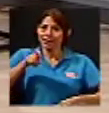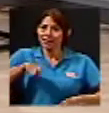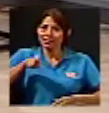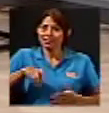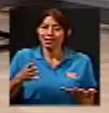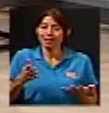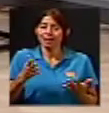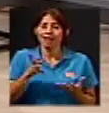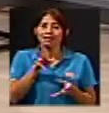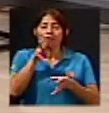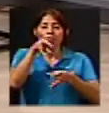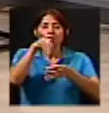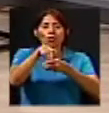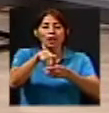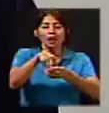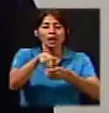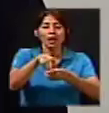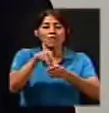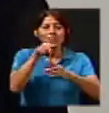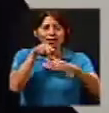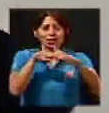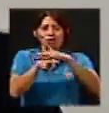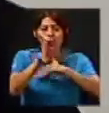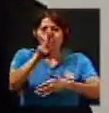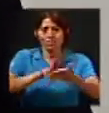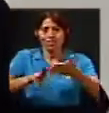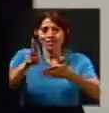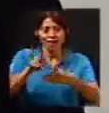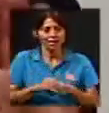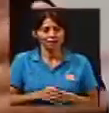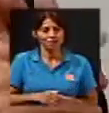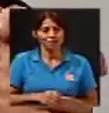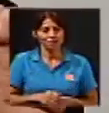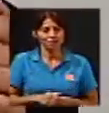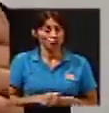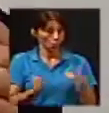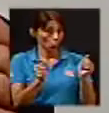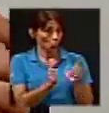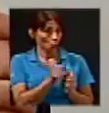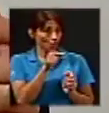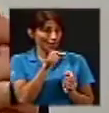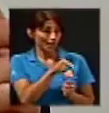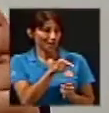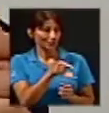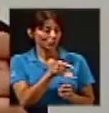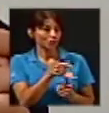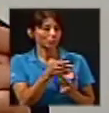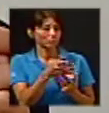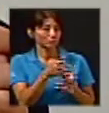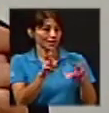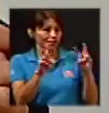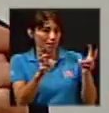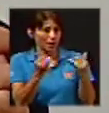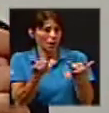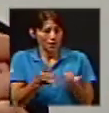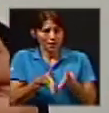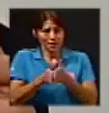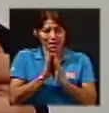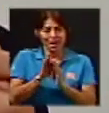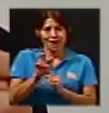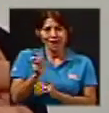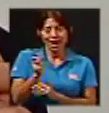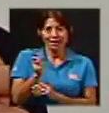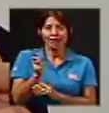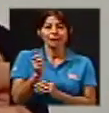incorporada dentro de la visión universitaria. Y con creo esa visión, que, don Carlos, vamos a pedirle al canal que nos regrese